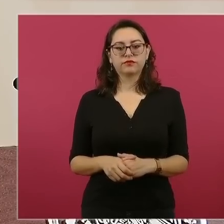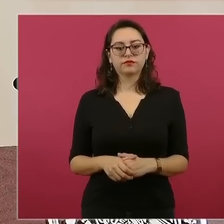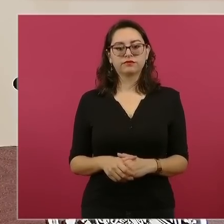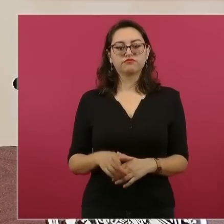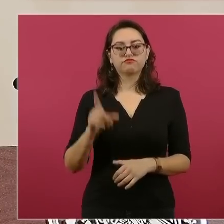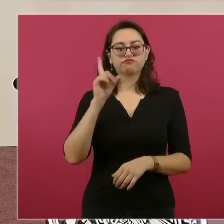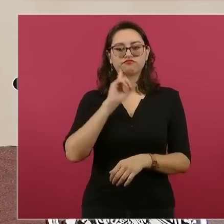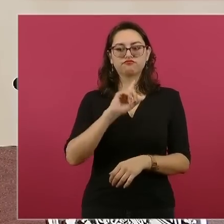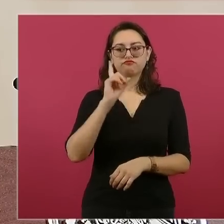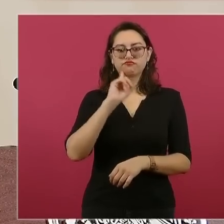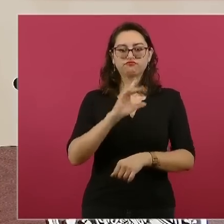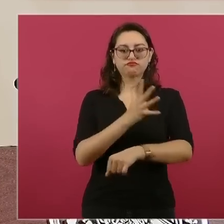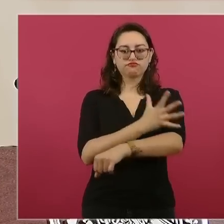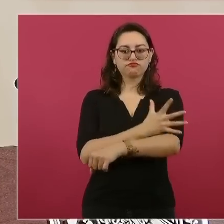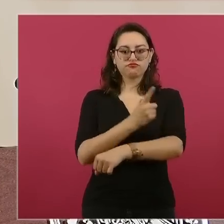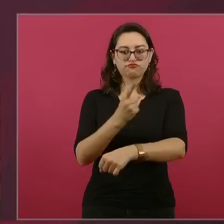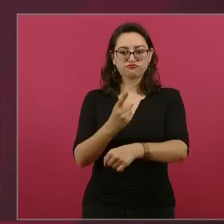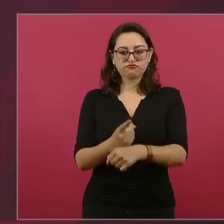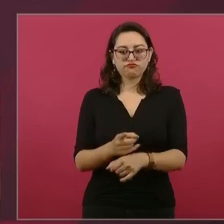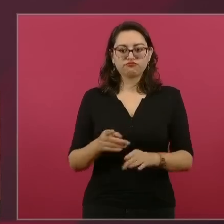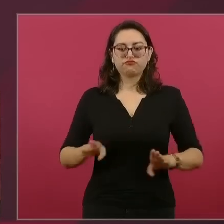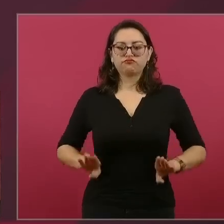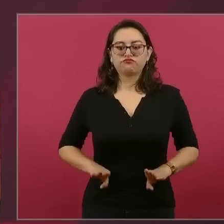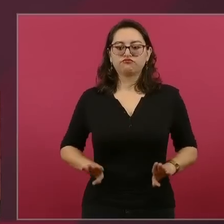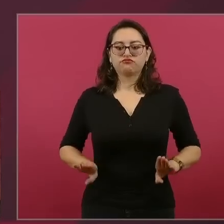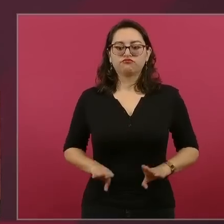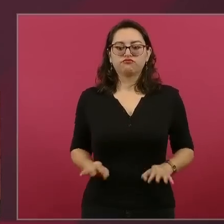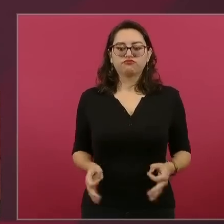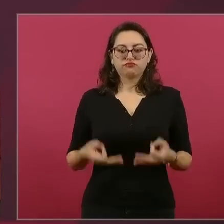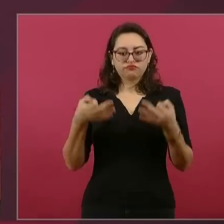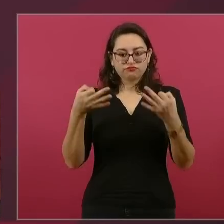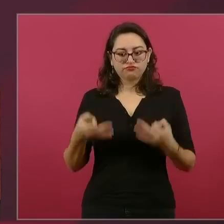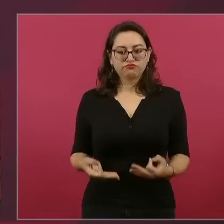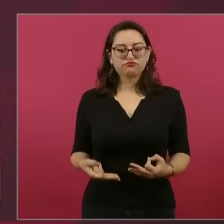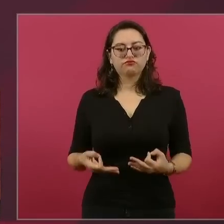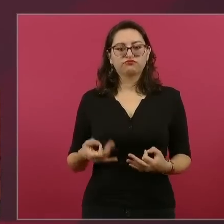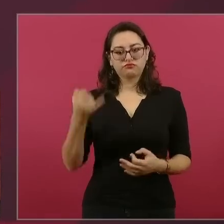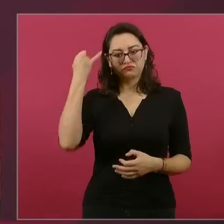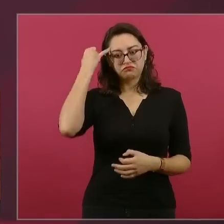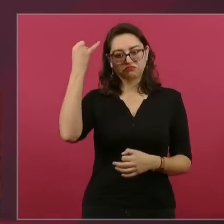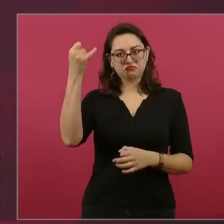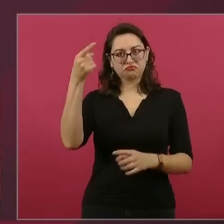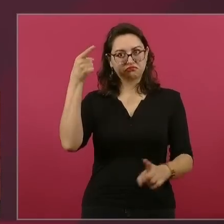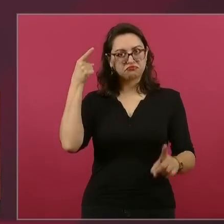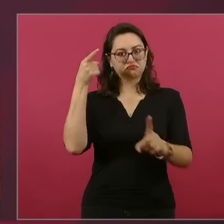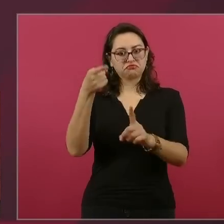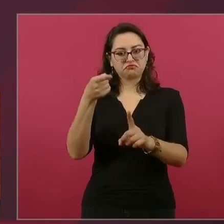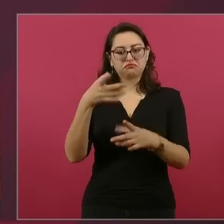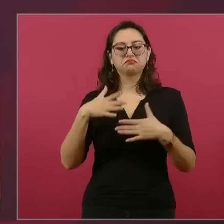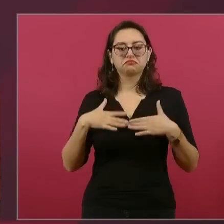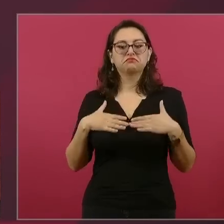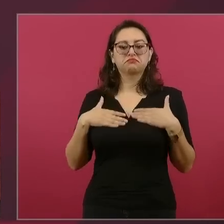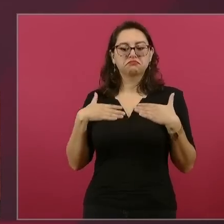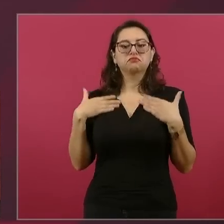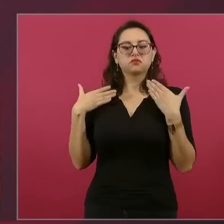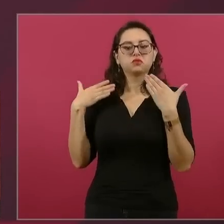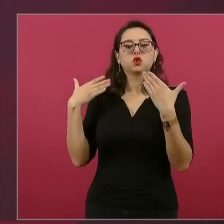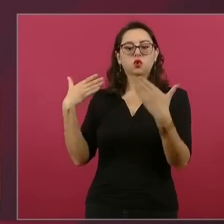una mujer honesta, con convicciones. Le tengo toda la confianza, por eso